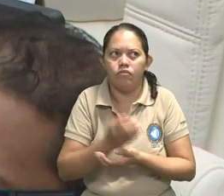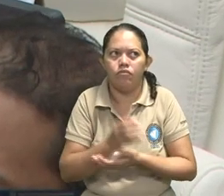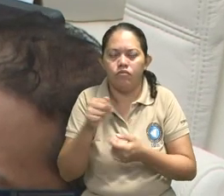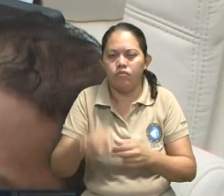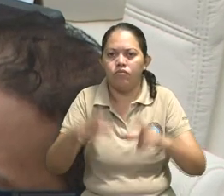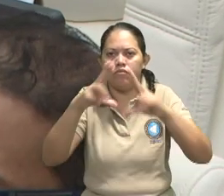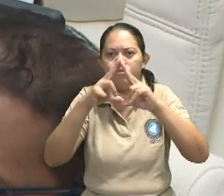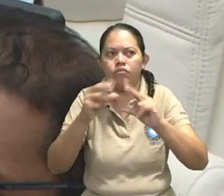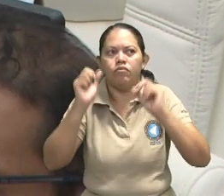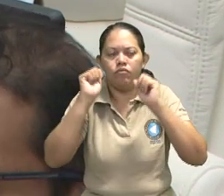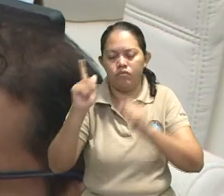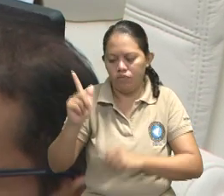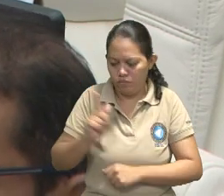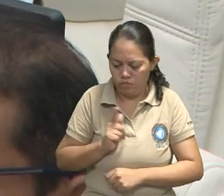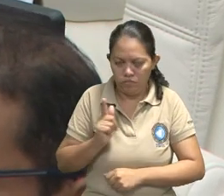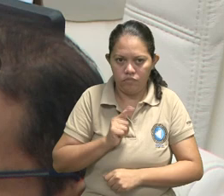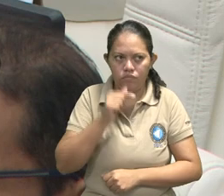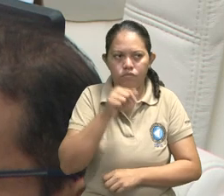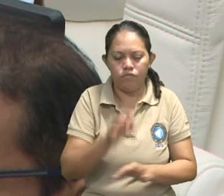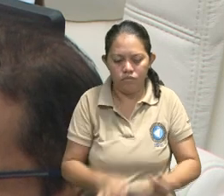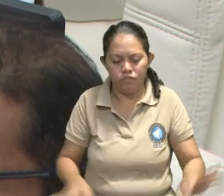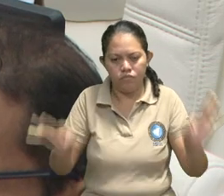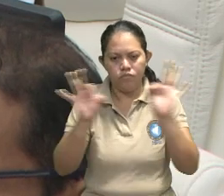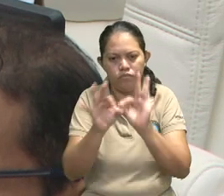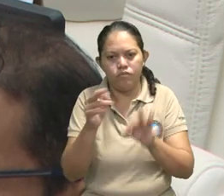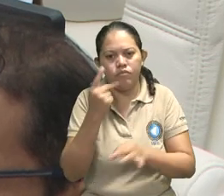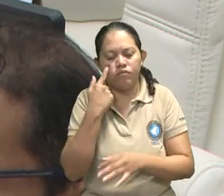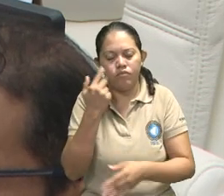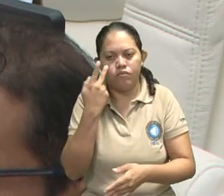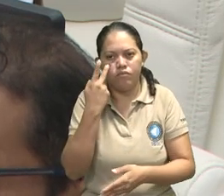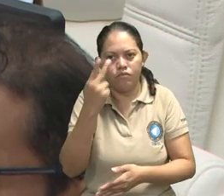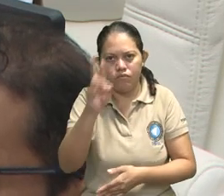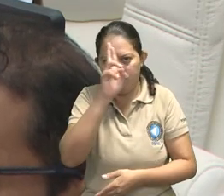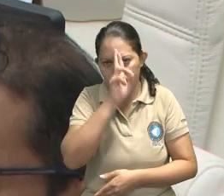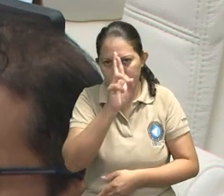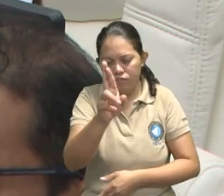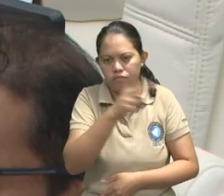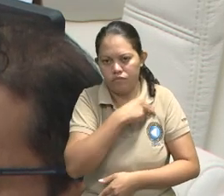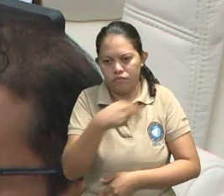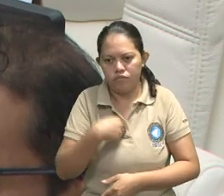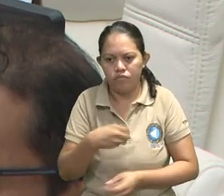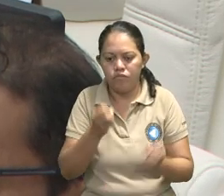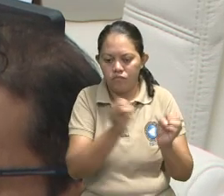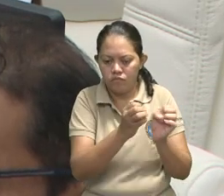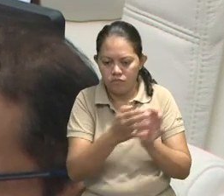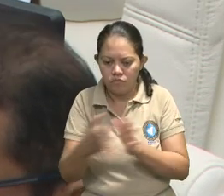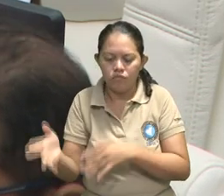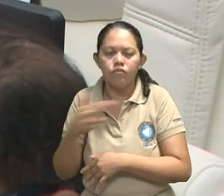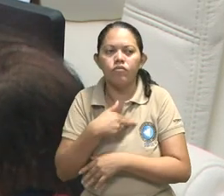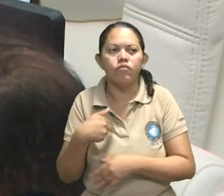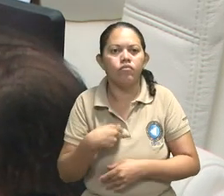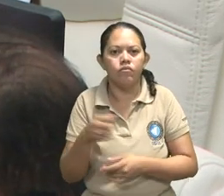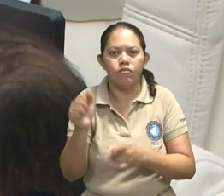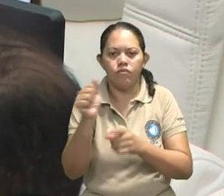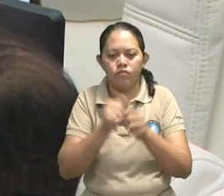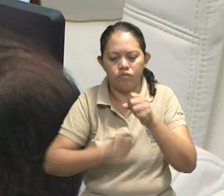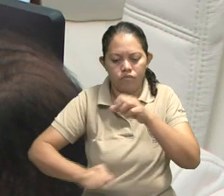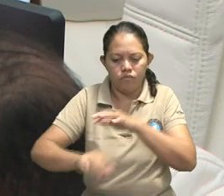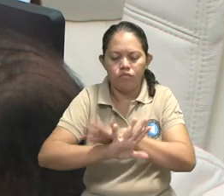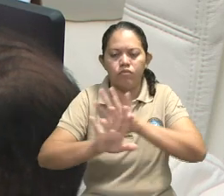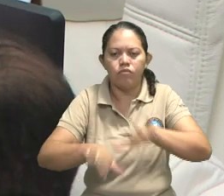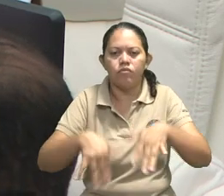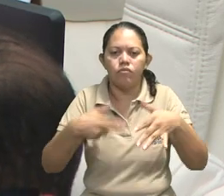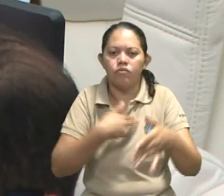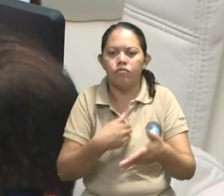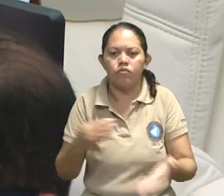Estado de Nicaragua tiene entre sus funciones principales velar por el respeto del cumplimiento del orden legal que rige a una sociedad. Por esa